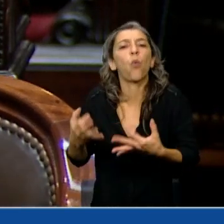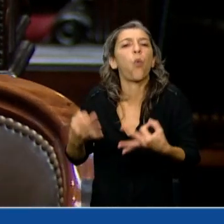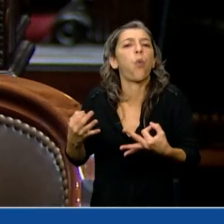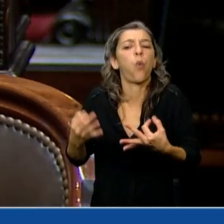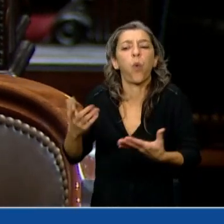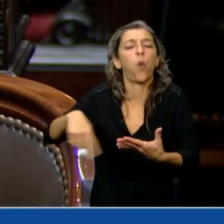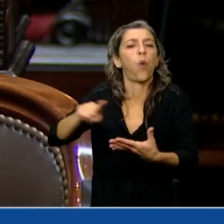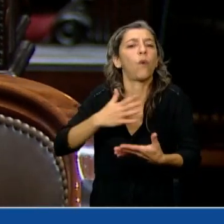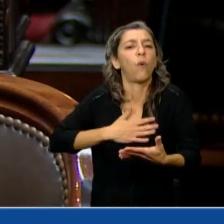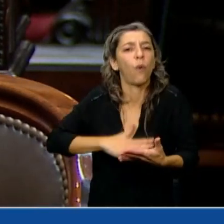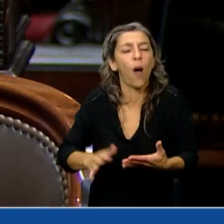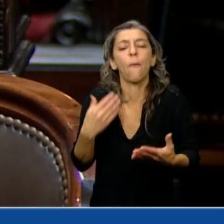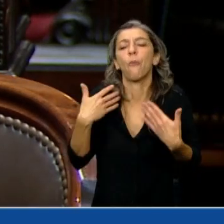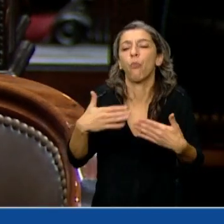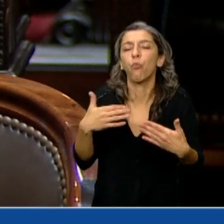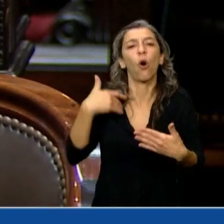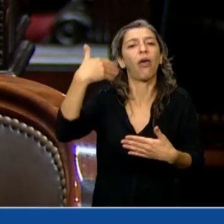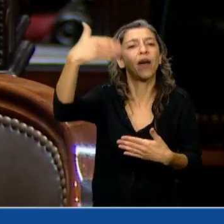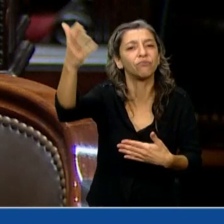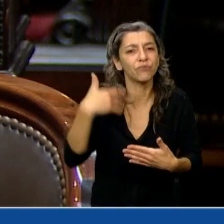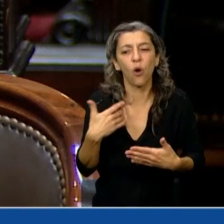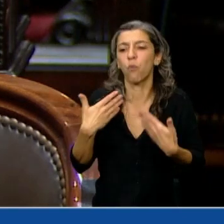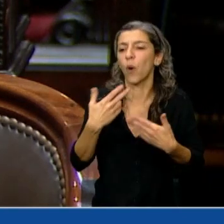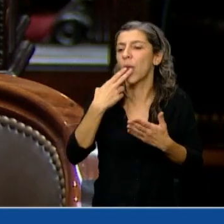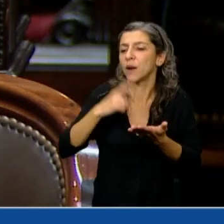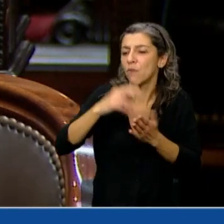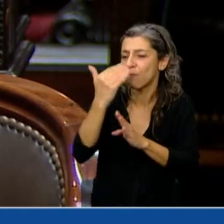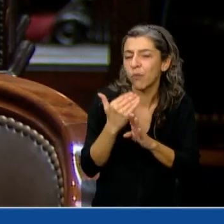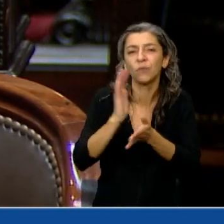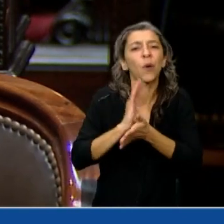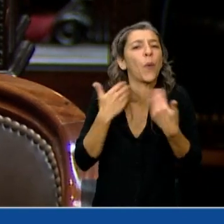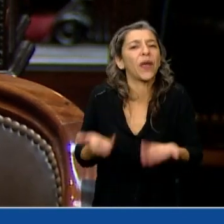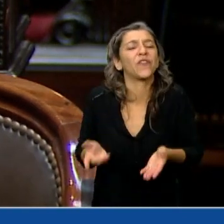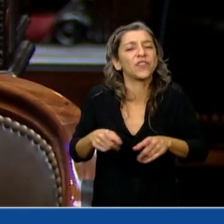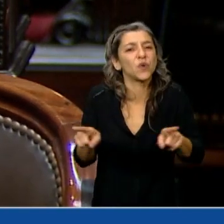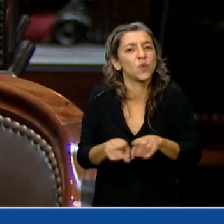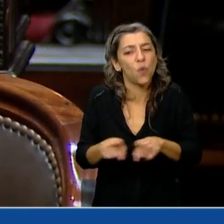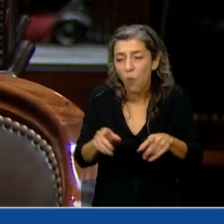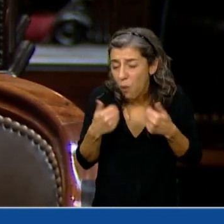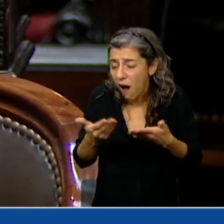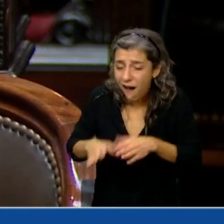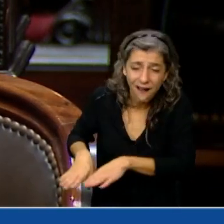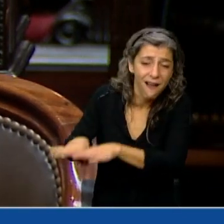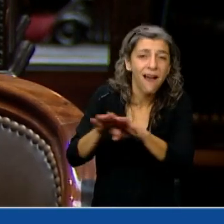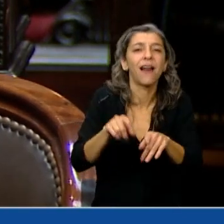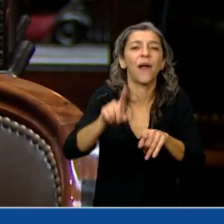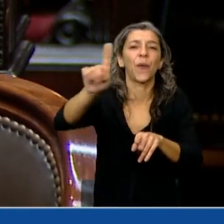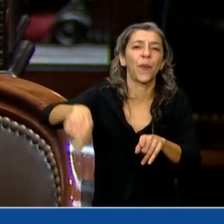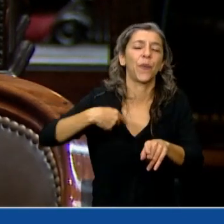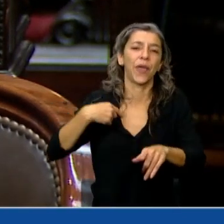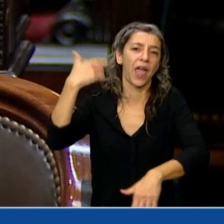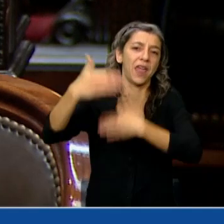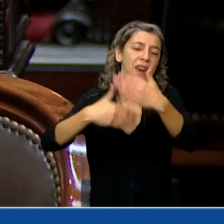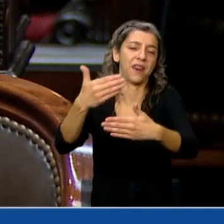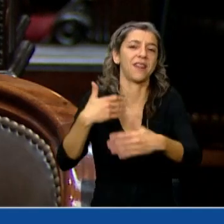estos acuerdos, no tengo dudas que seremos todos, con las diferencias políticas de lado, la generación que